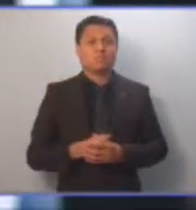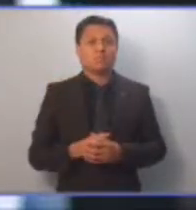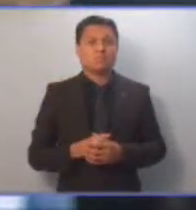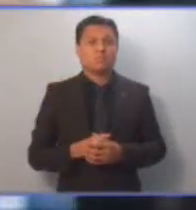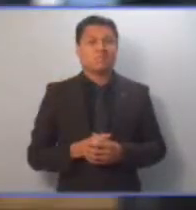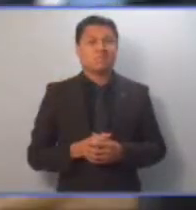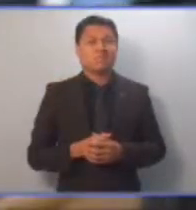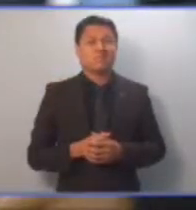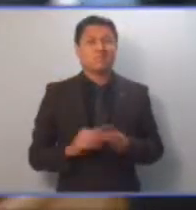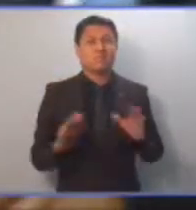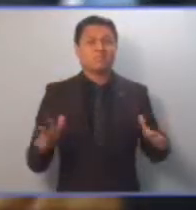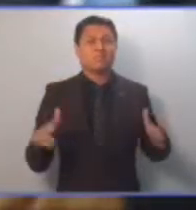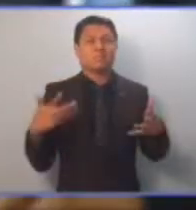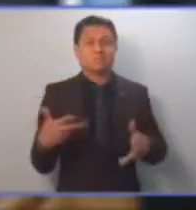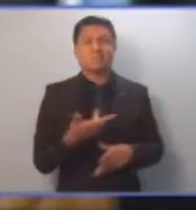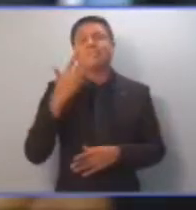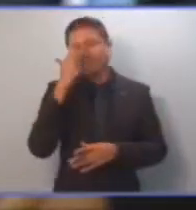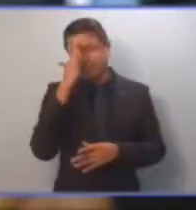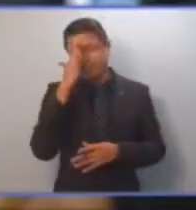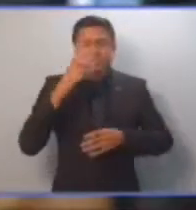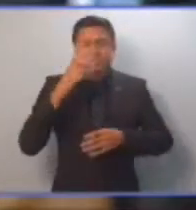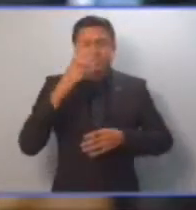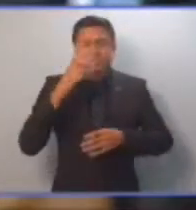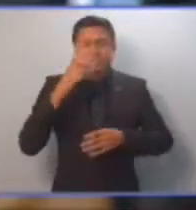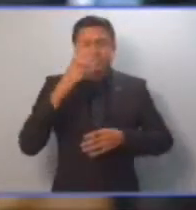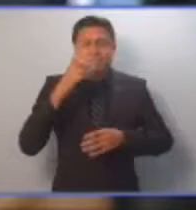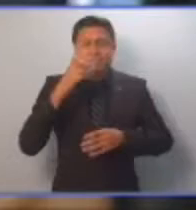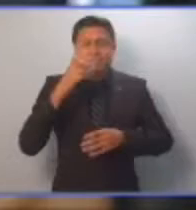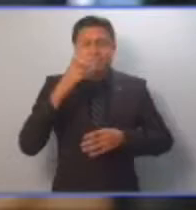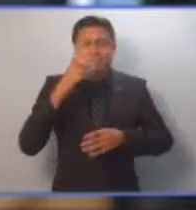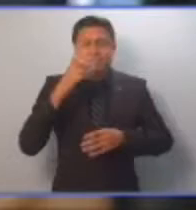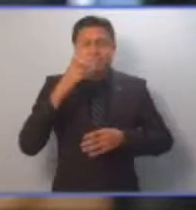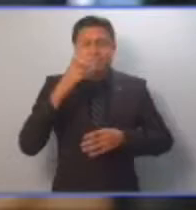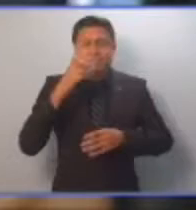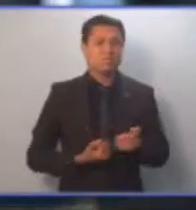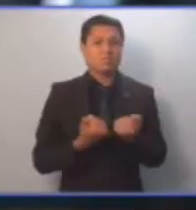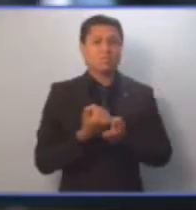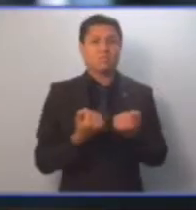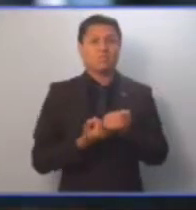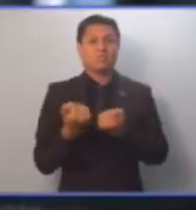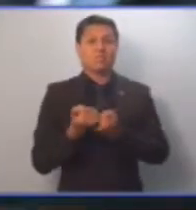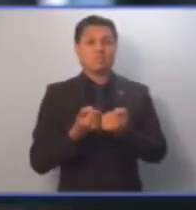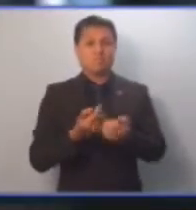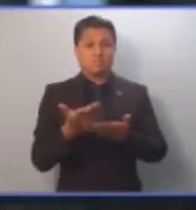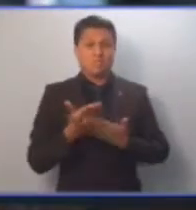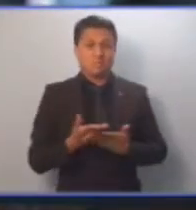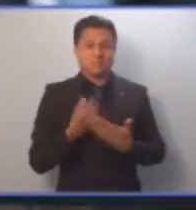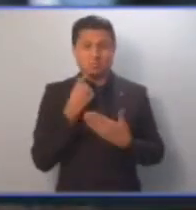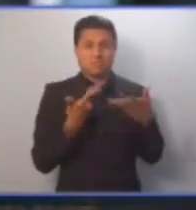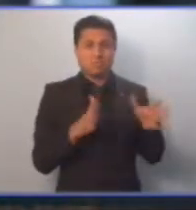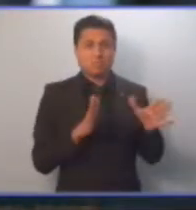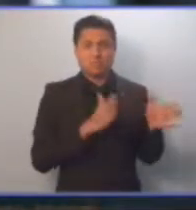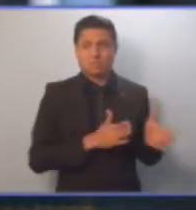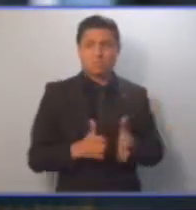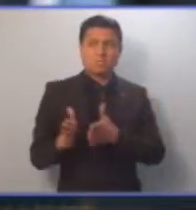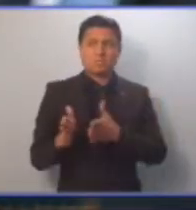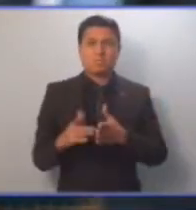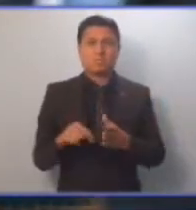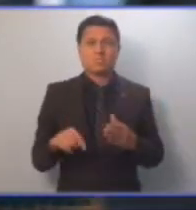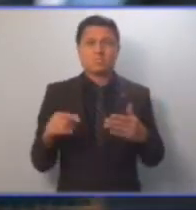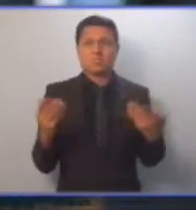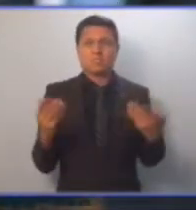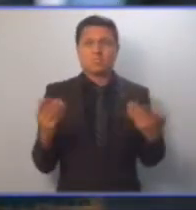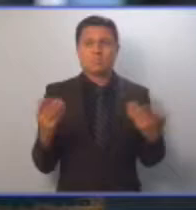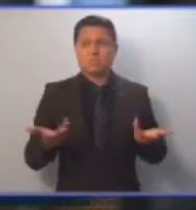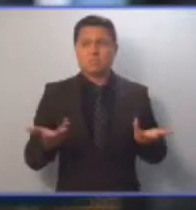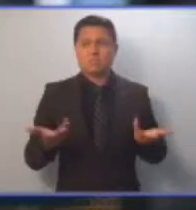porque estamos conscientes de toda la buena labor que esta institución, que esta organización hace desde